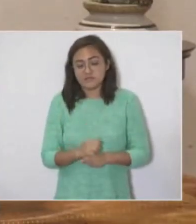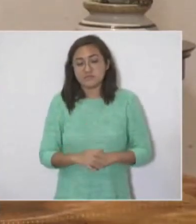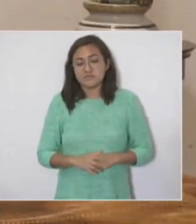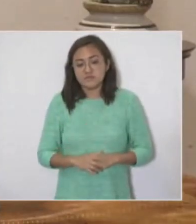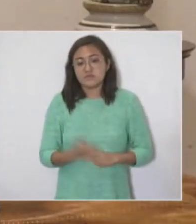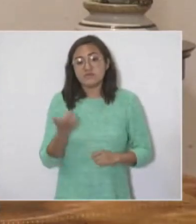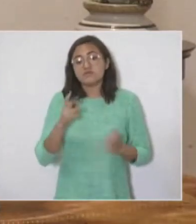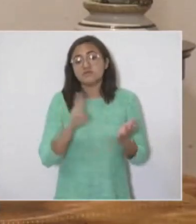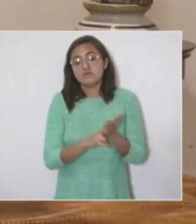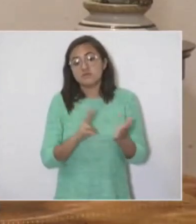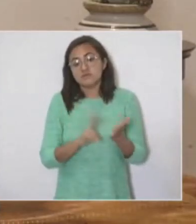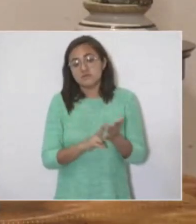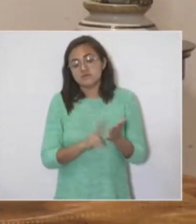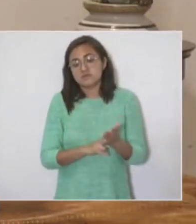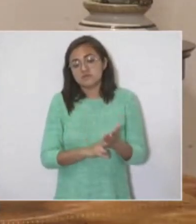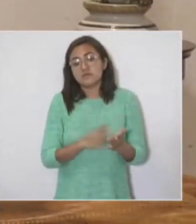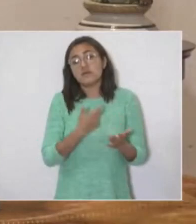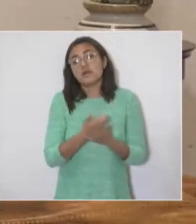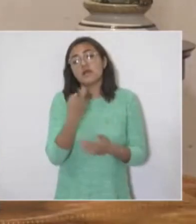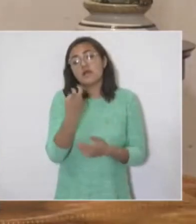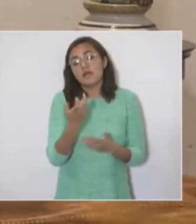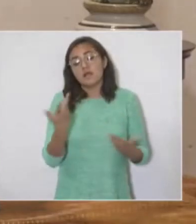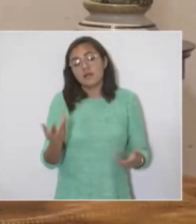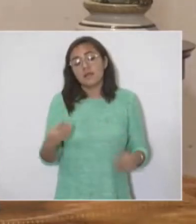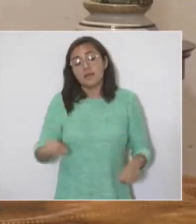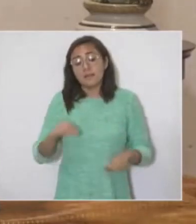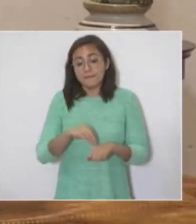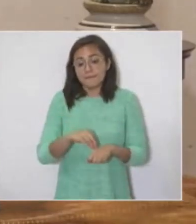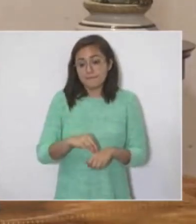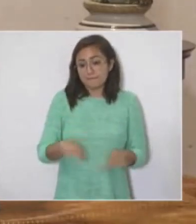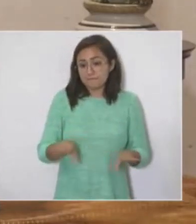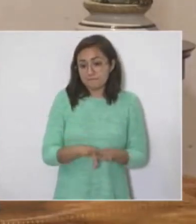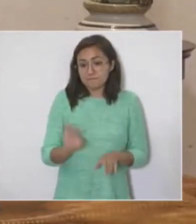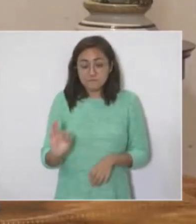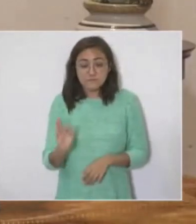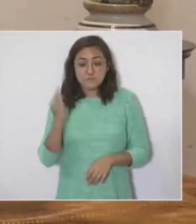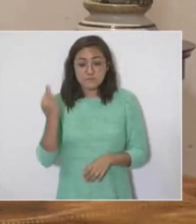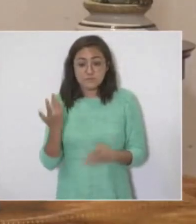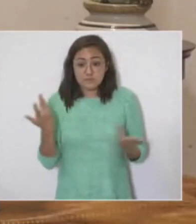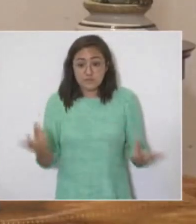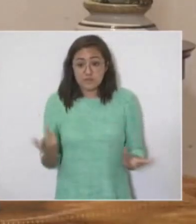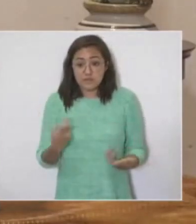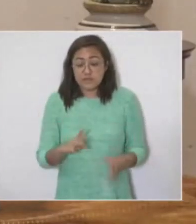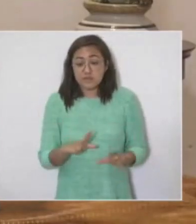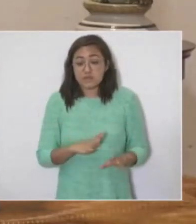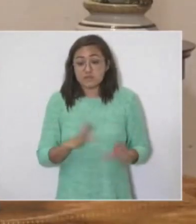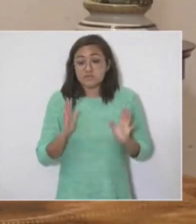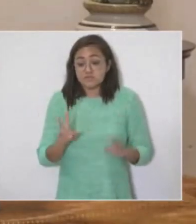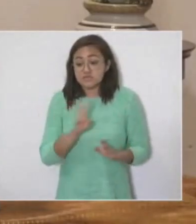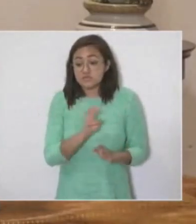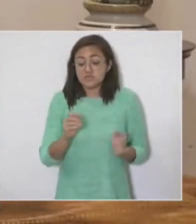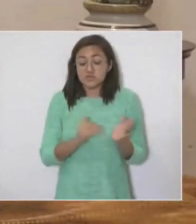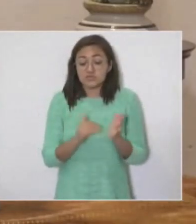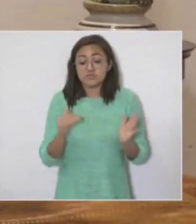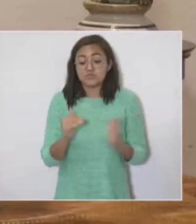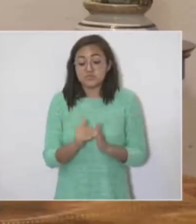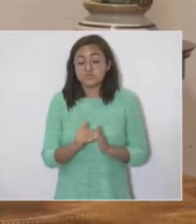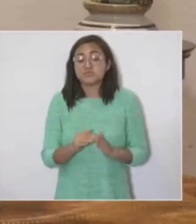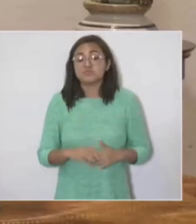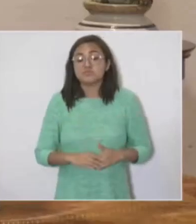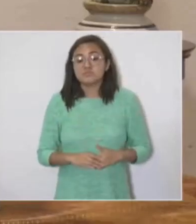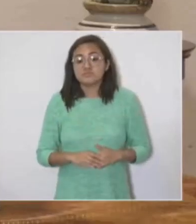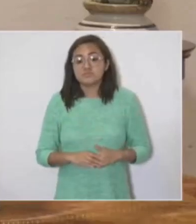y el valor el importe de ponernos como la federación día de los estímulos son 200 millones de